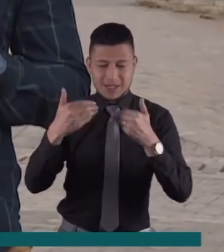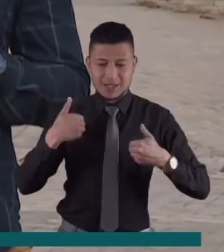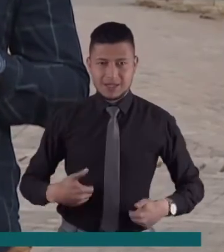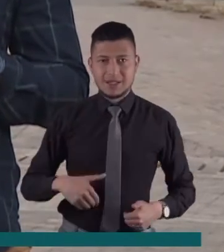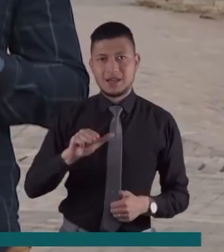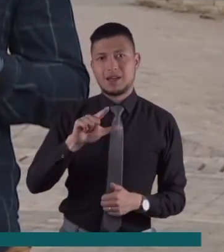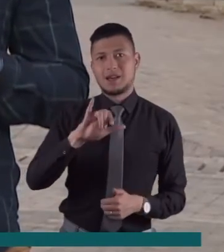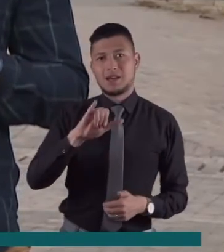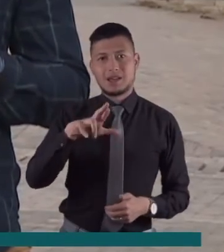alejandro mejía para enlace 13